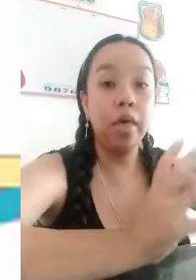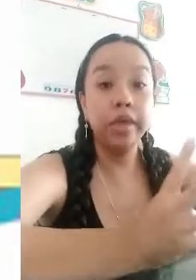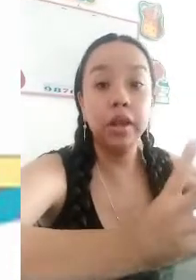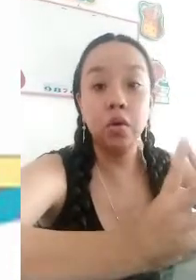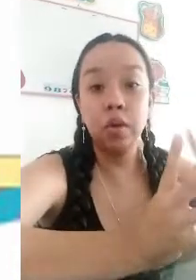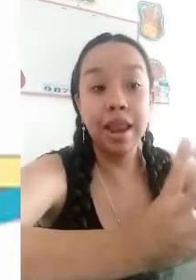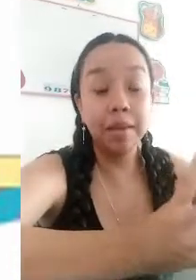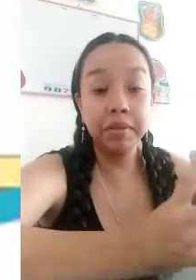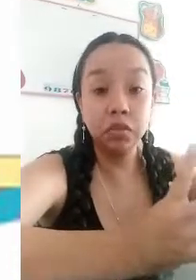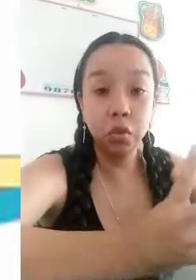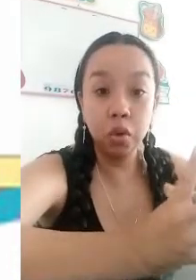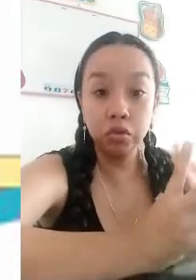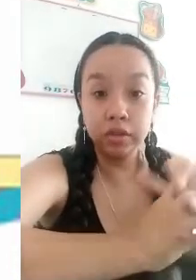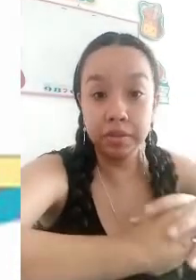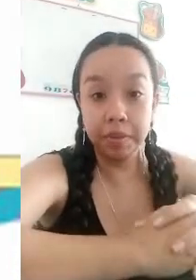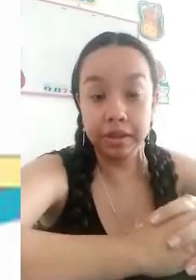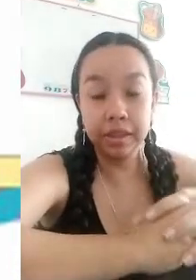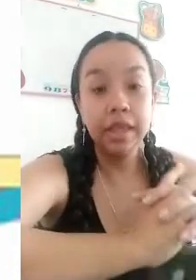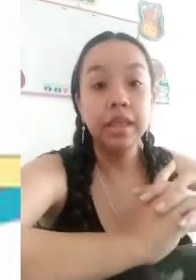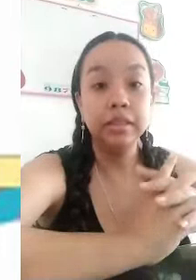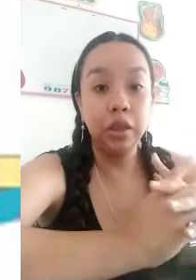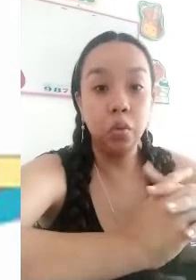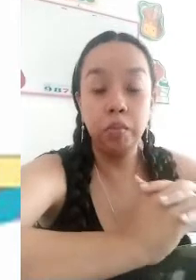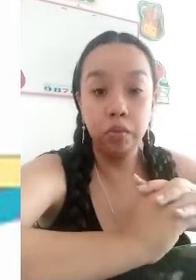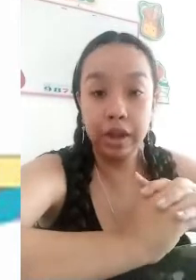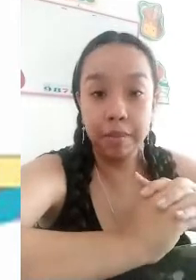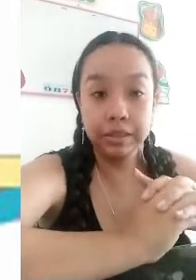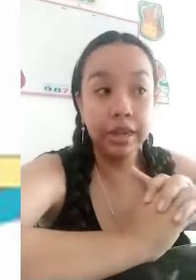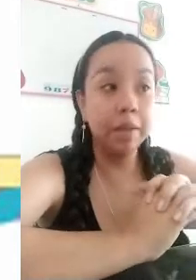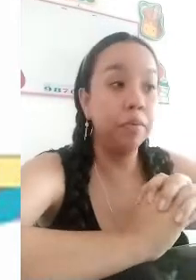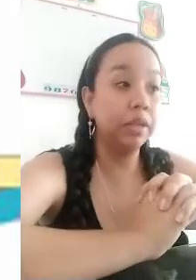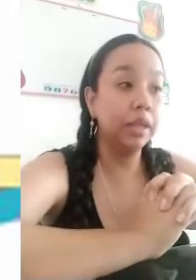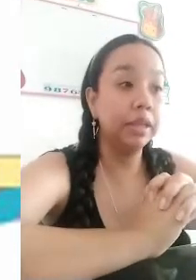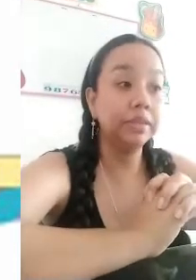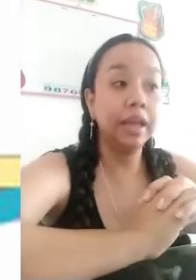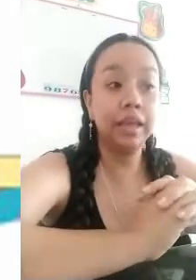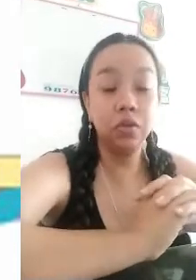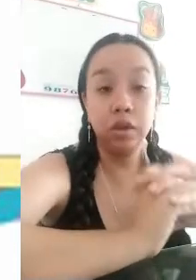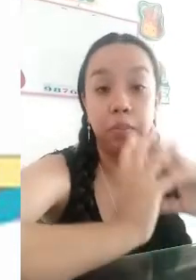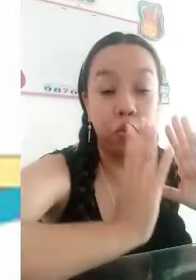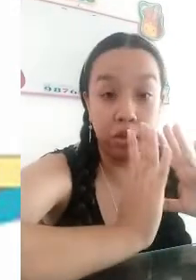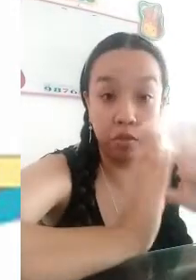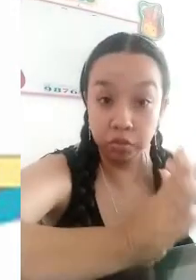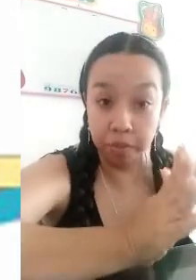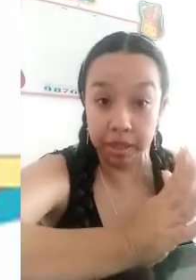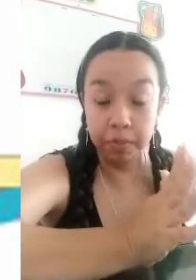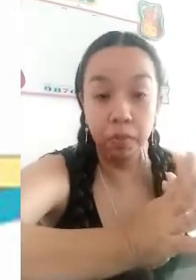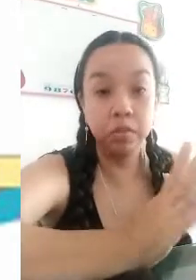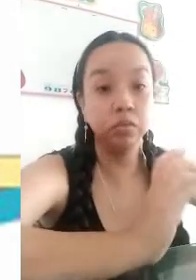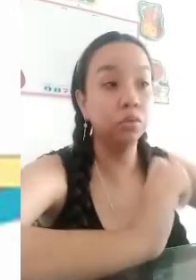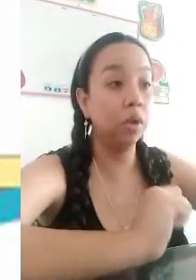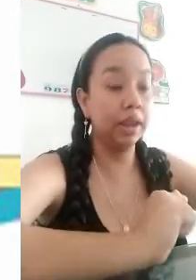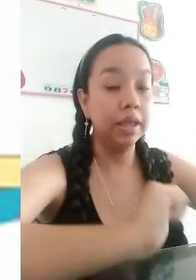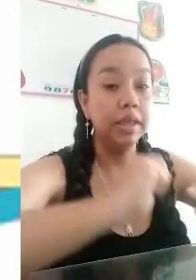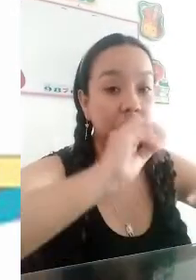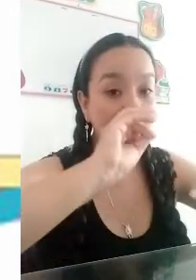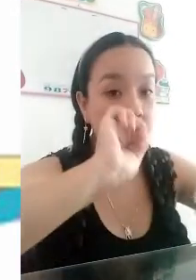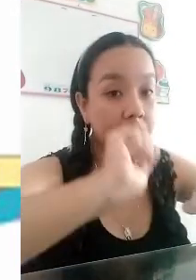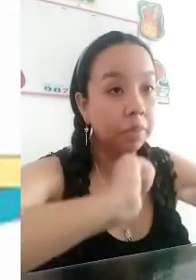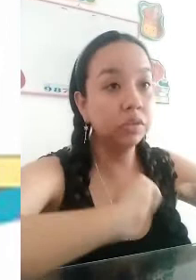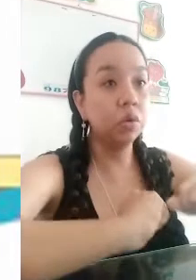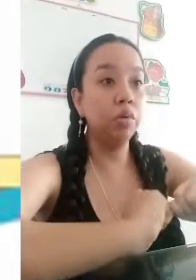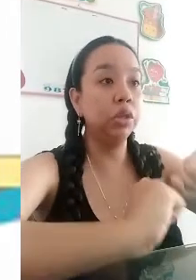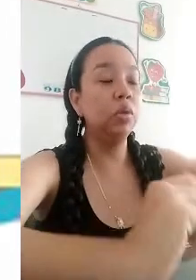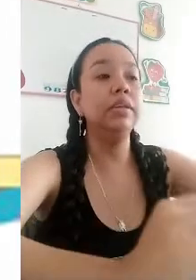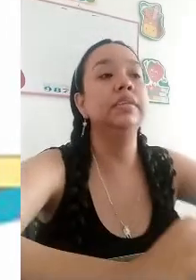el cuaderno, el lápiz, todo eso hace parte del grupo de la materia, porque es aquello que podemos ver, podemos tocar. Y